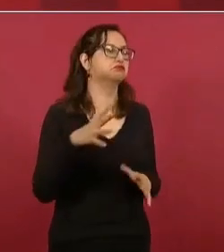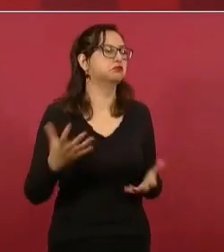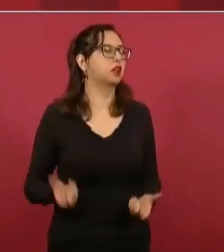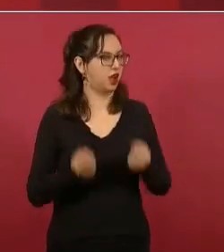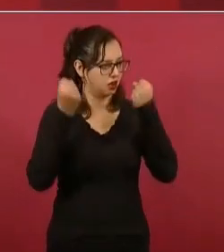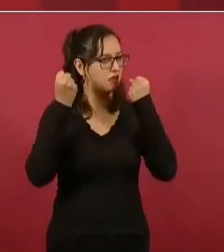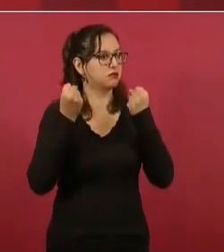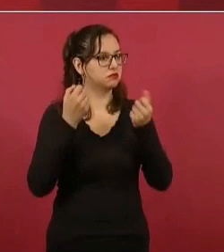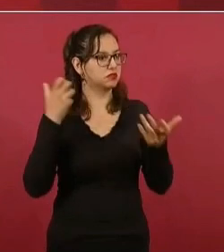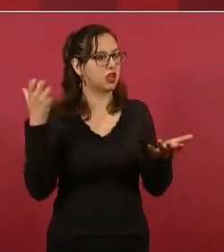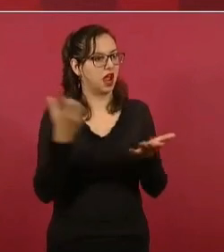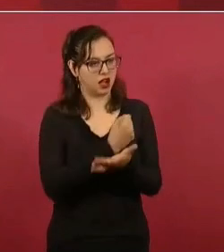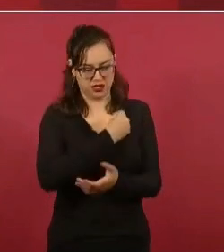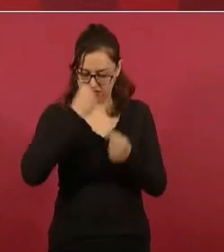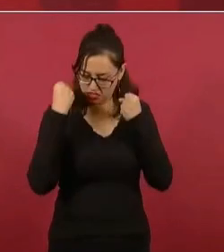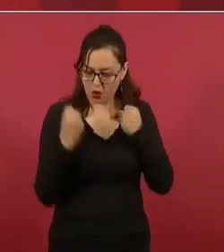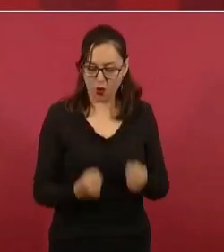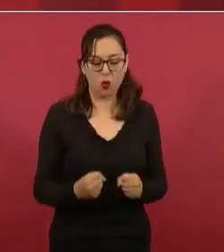paró